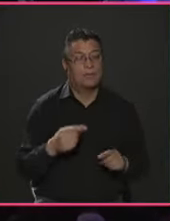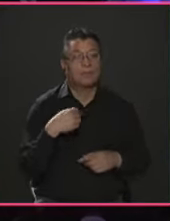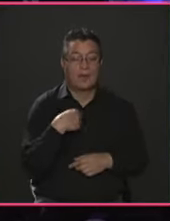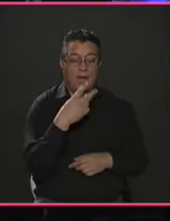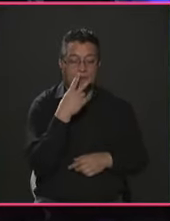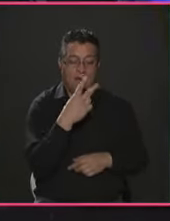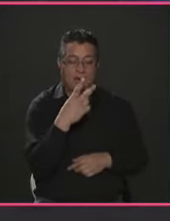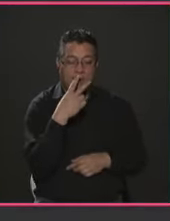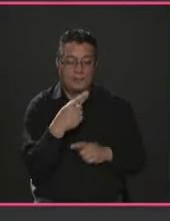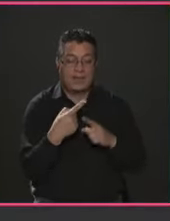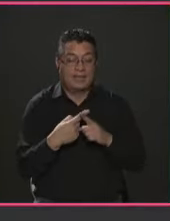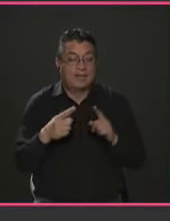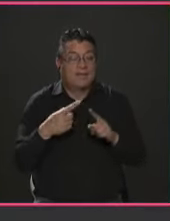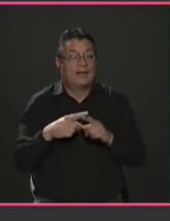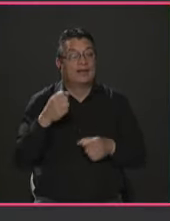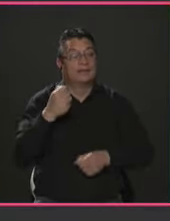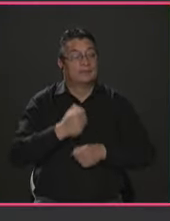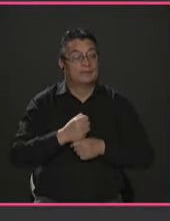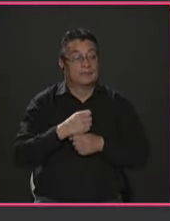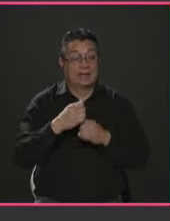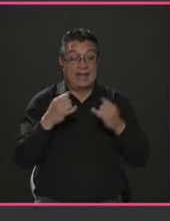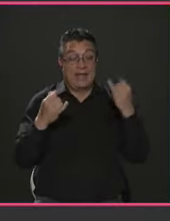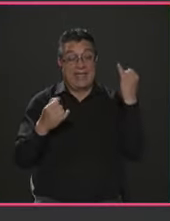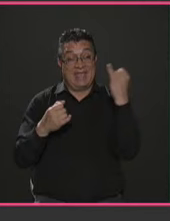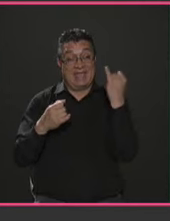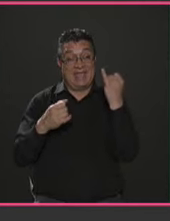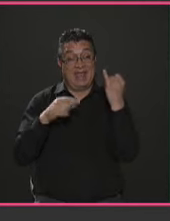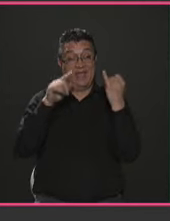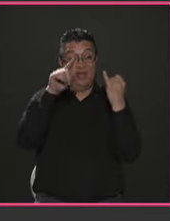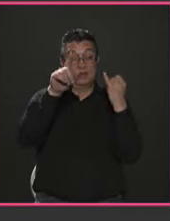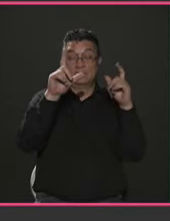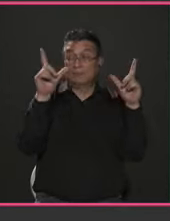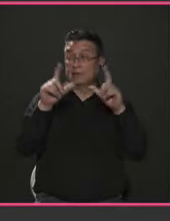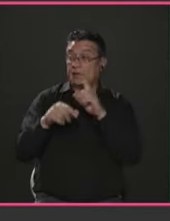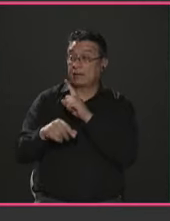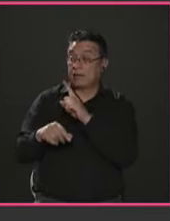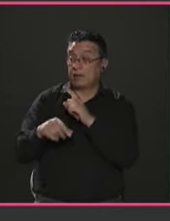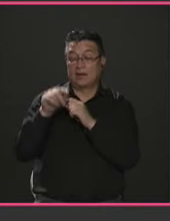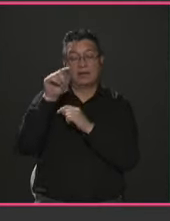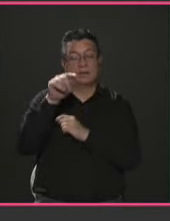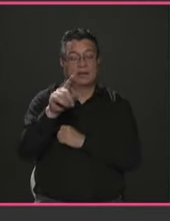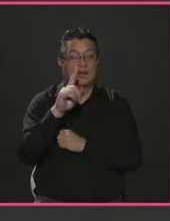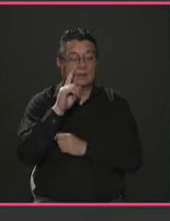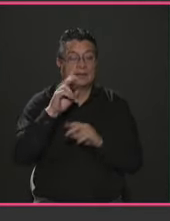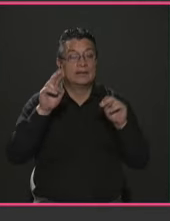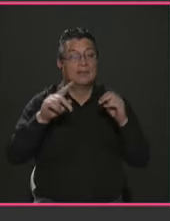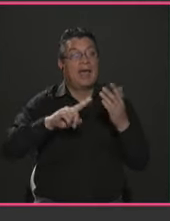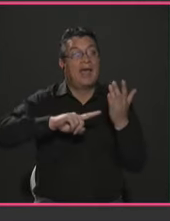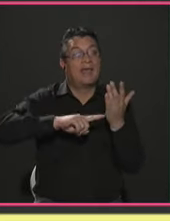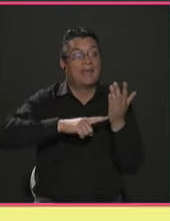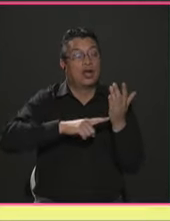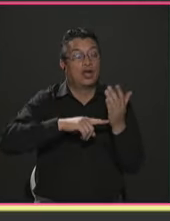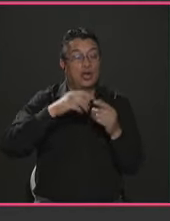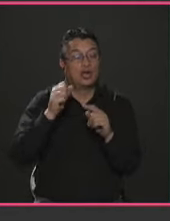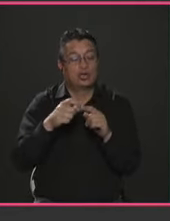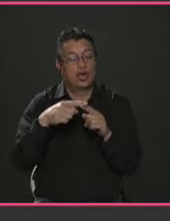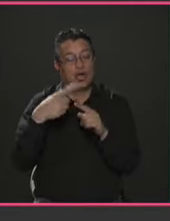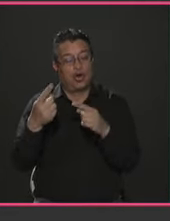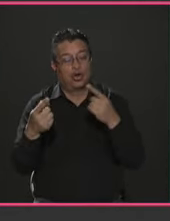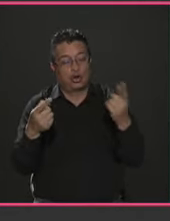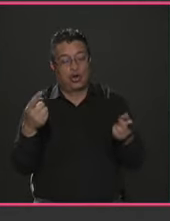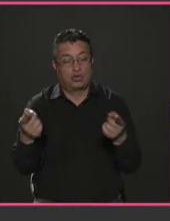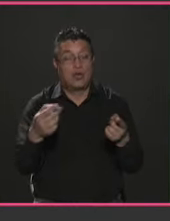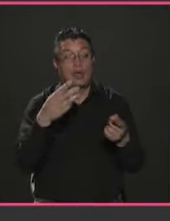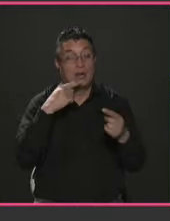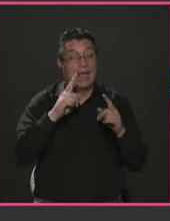vean la diferencia en de productividad en el lado izquierdo son las que son de corte tecnológico Y de lado derecho las otras la